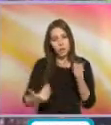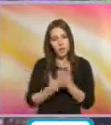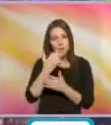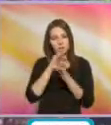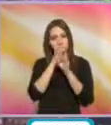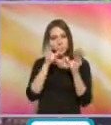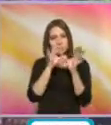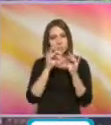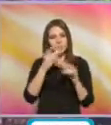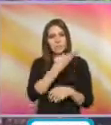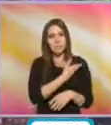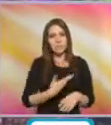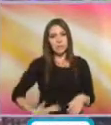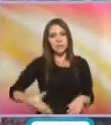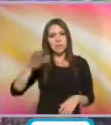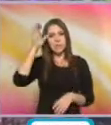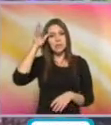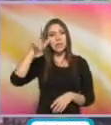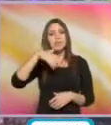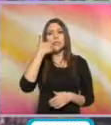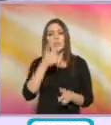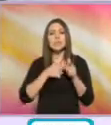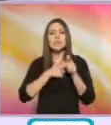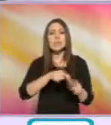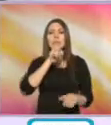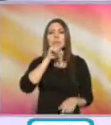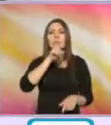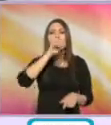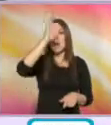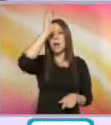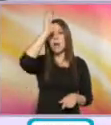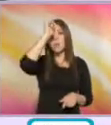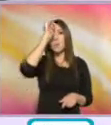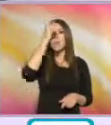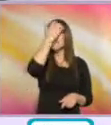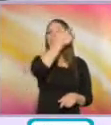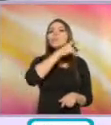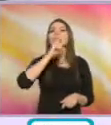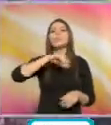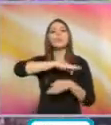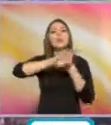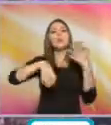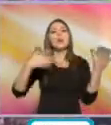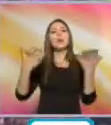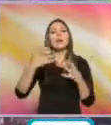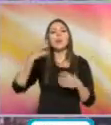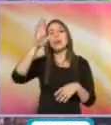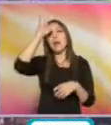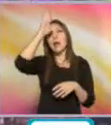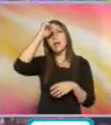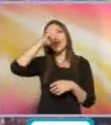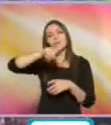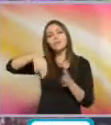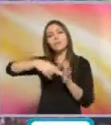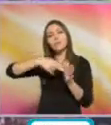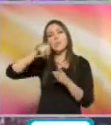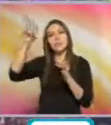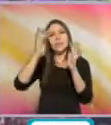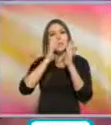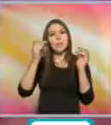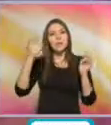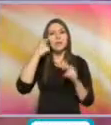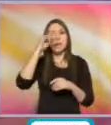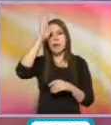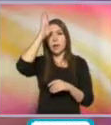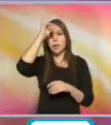que ellos iban a continuar con los acuerdos de todo lo que se había logrado en París, un compromiso contra el cambio climático. Y además es